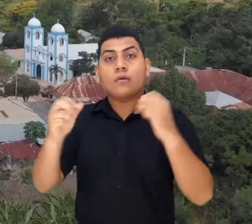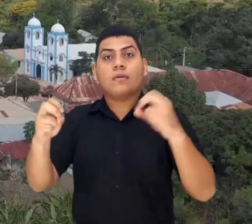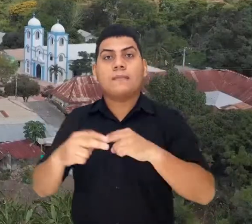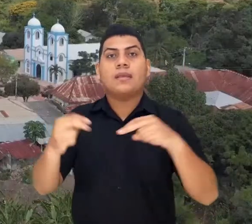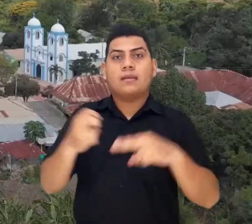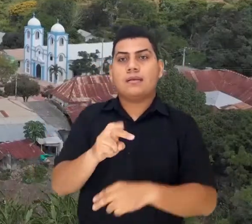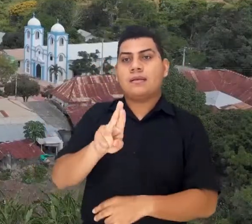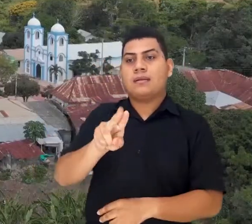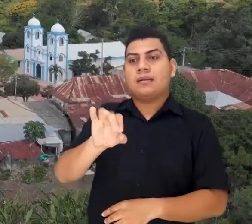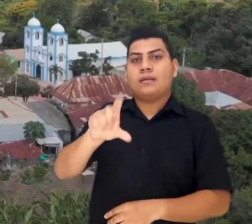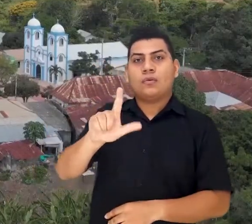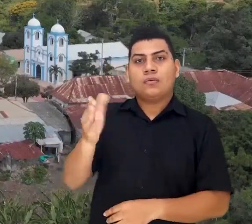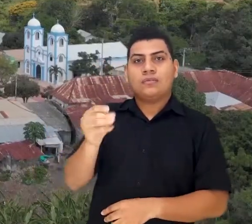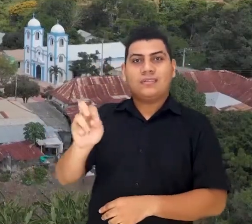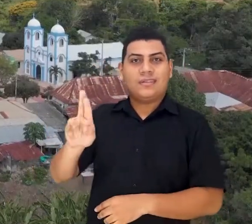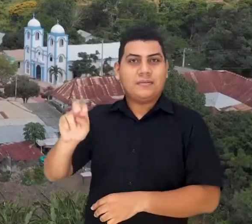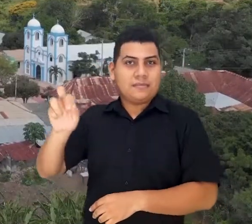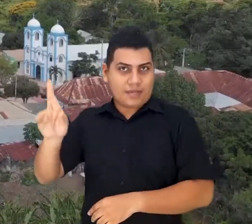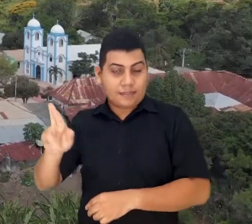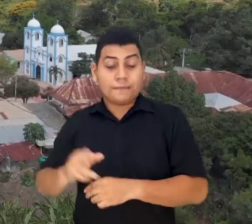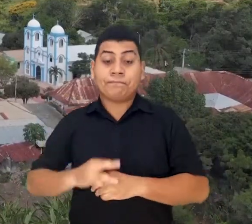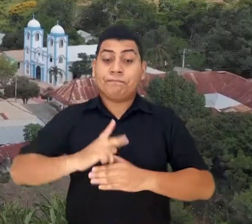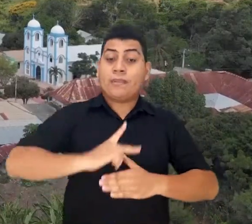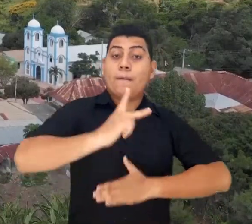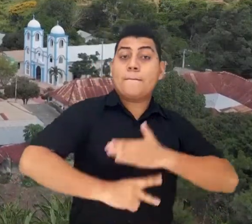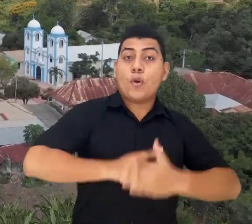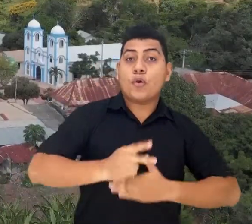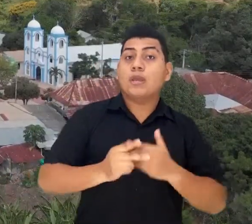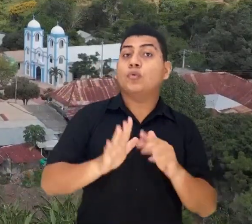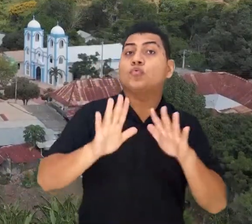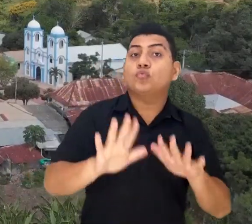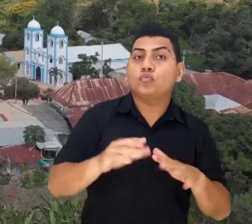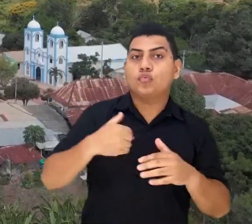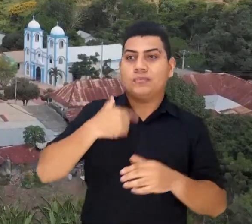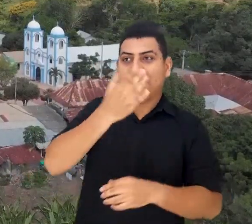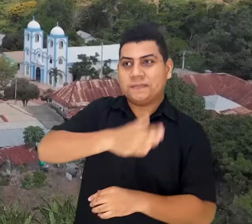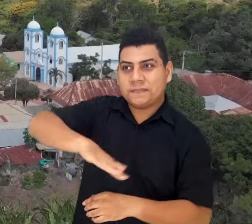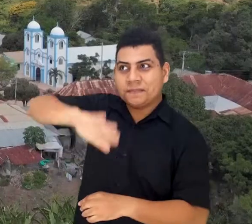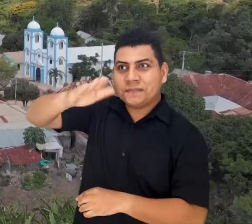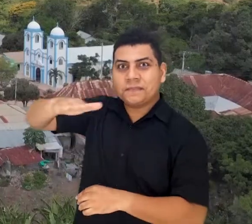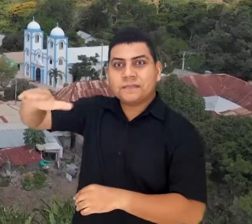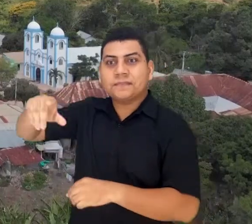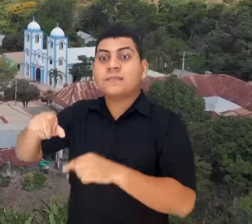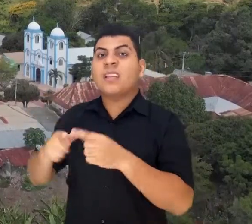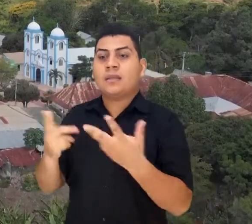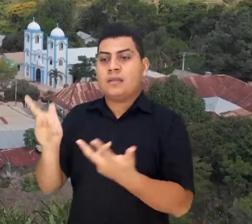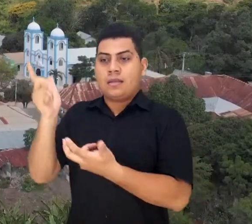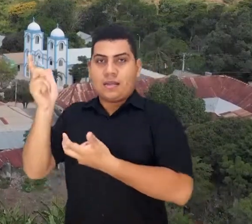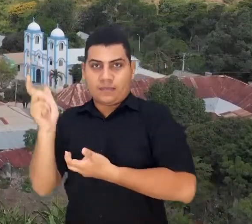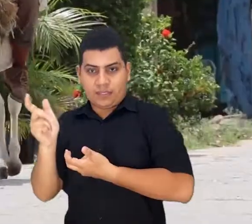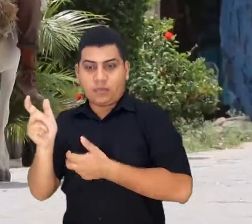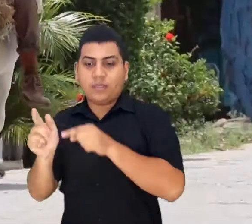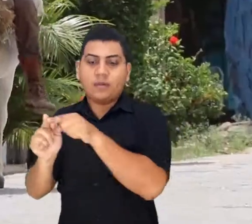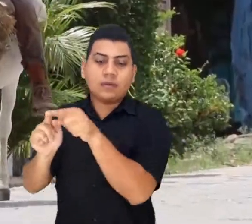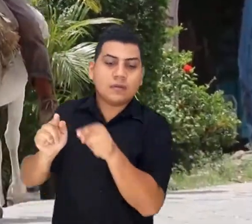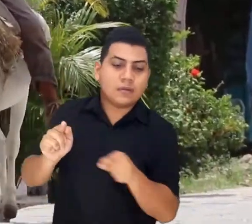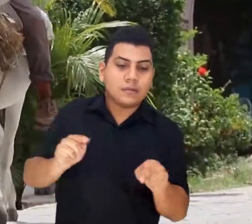mejoramiento, gestión predial, social y ambiental del proyecto transversal de los Montes de María entre el Carmen de